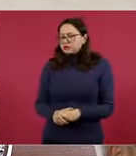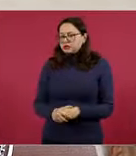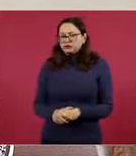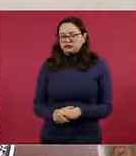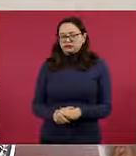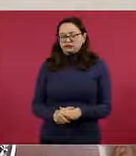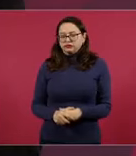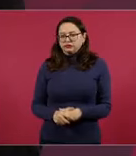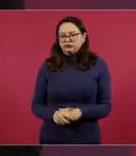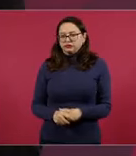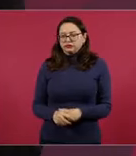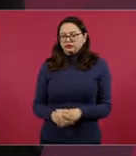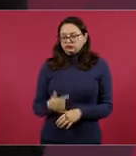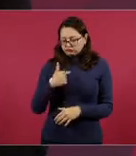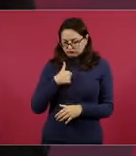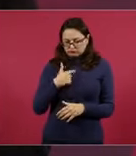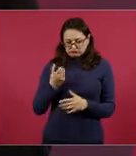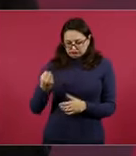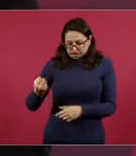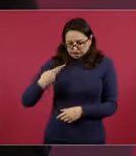ahí